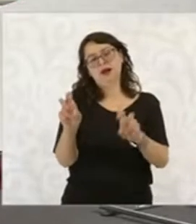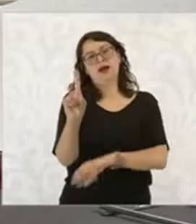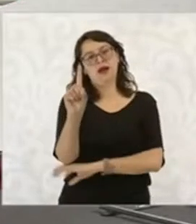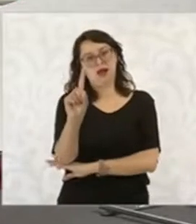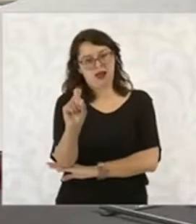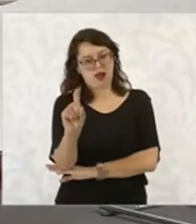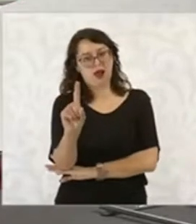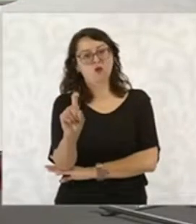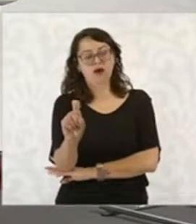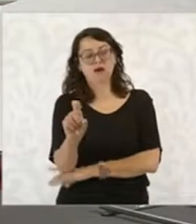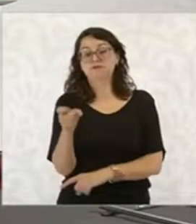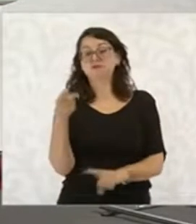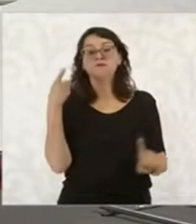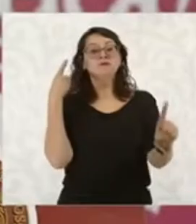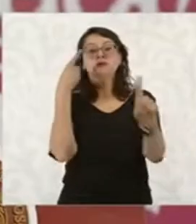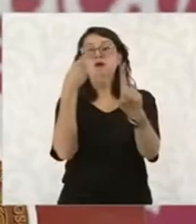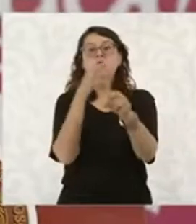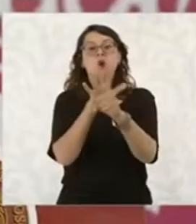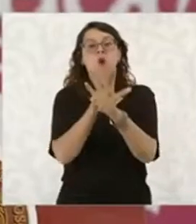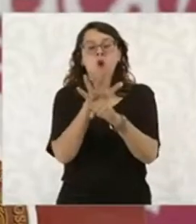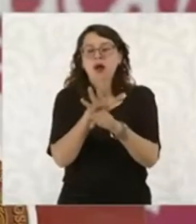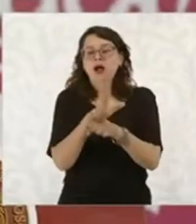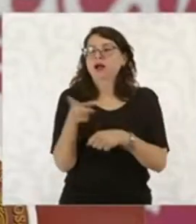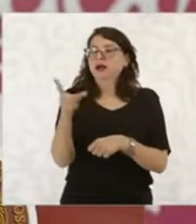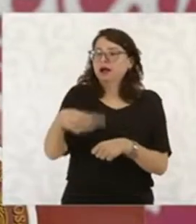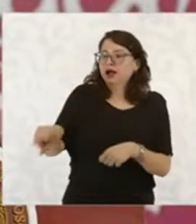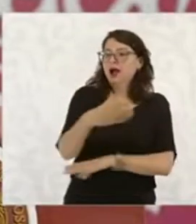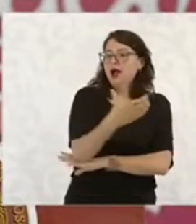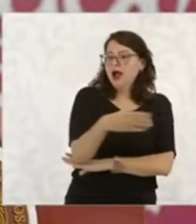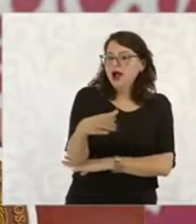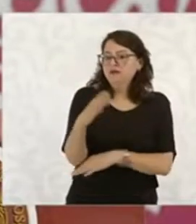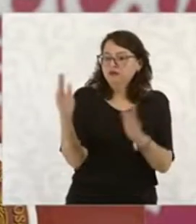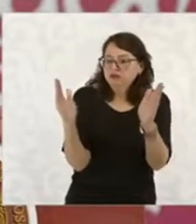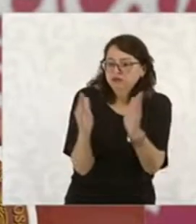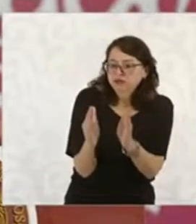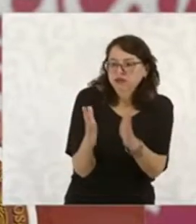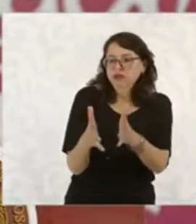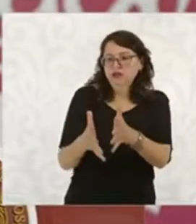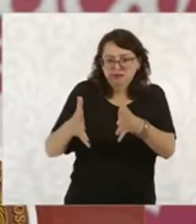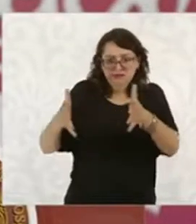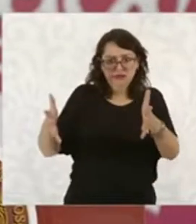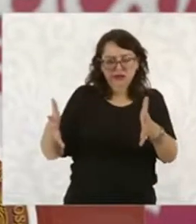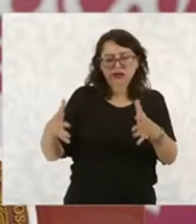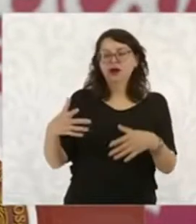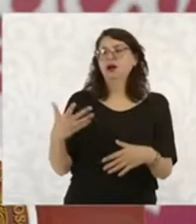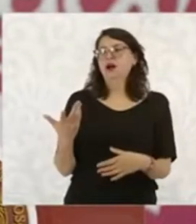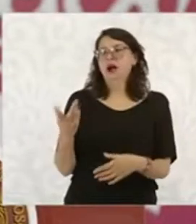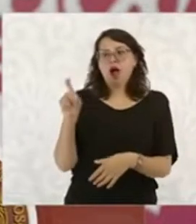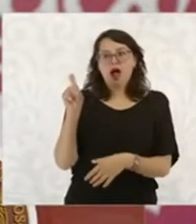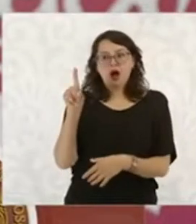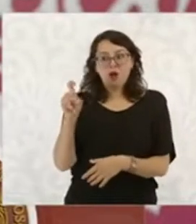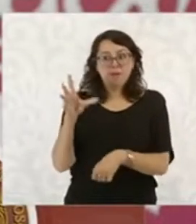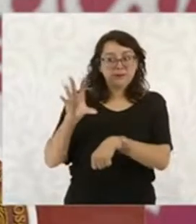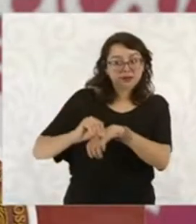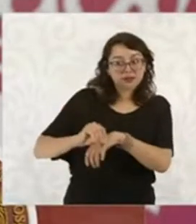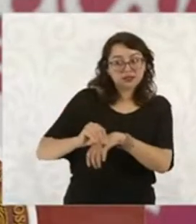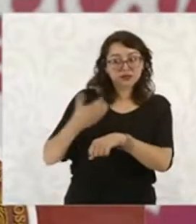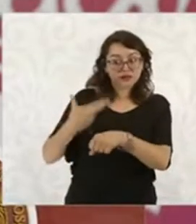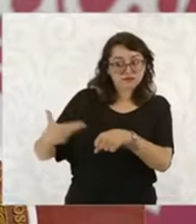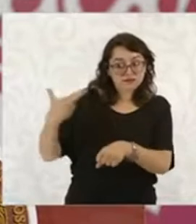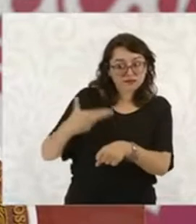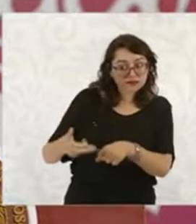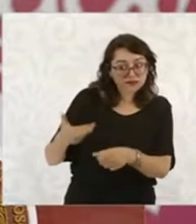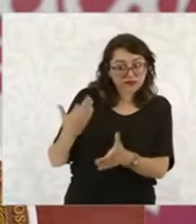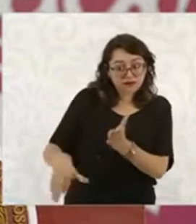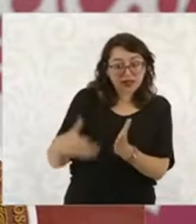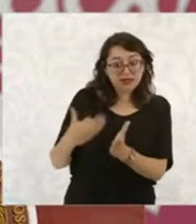este decreto es que pequeños y medianos productores pongan al día sus concesiones de agua. Para eso vale o es